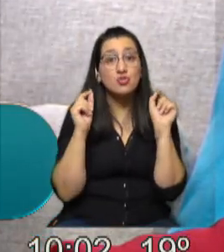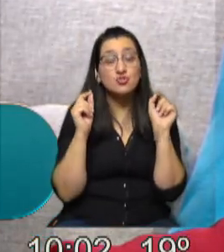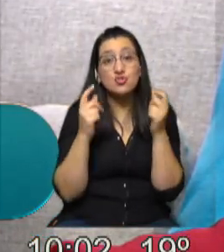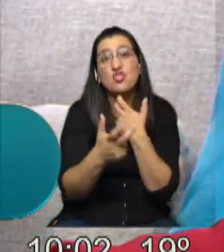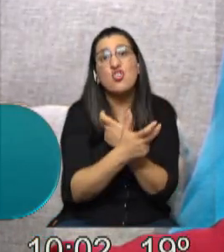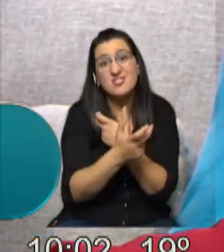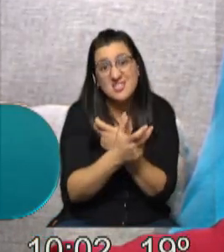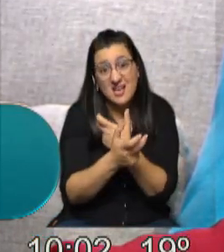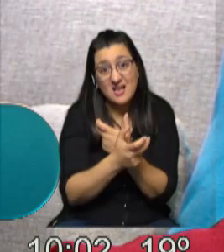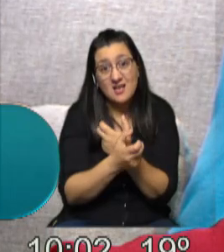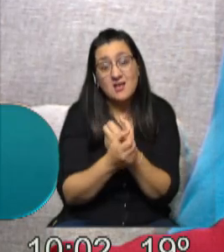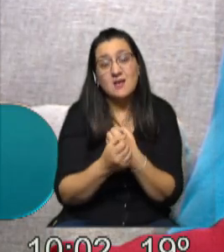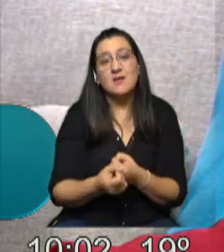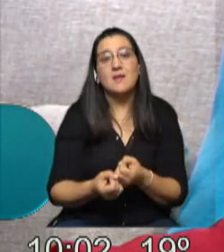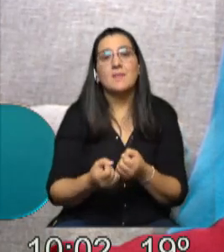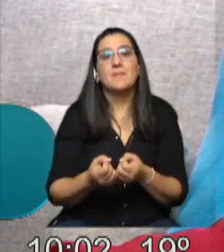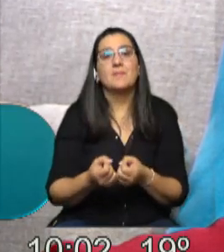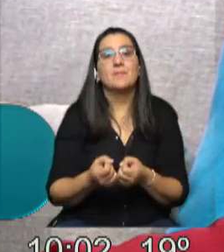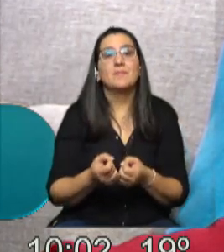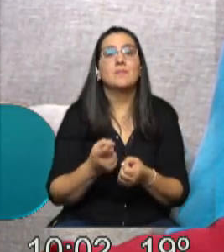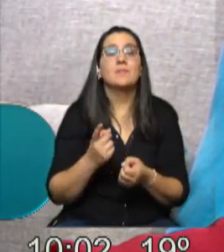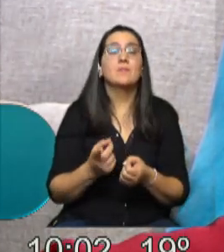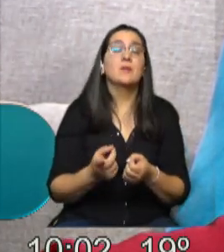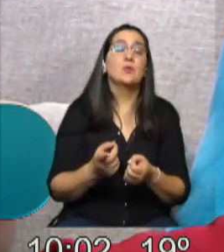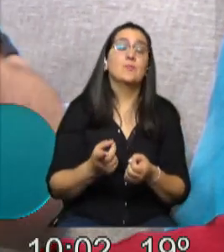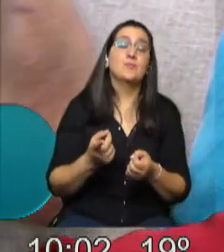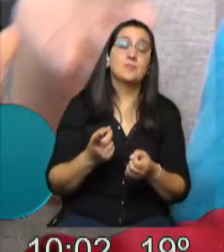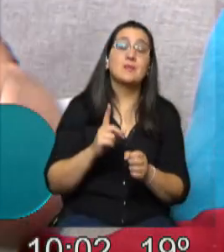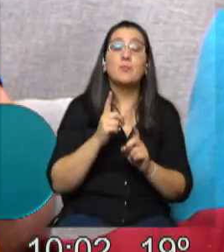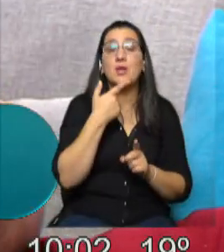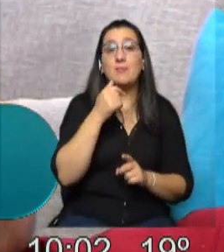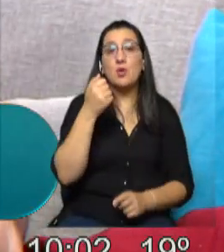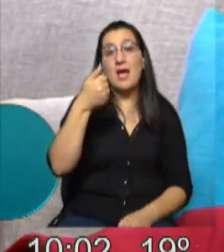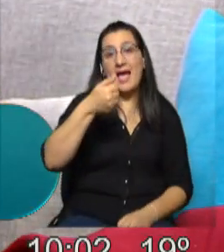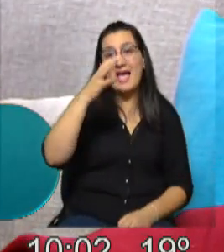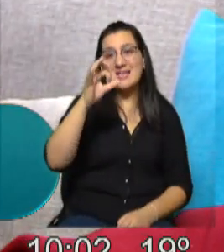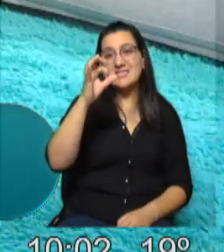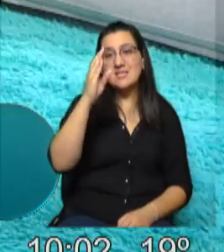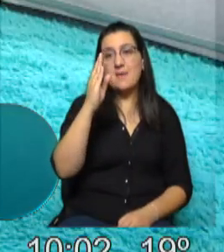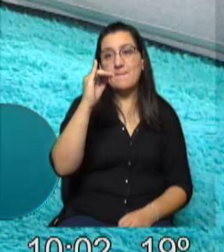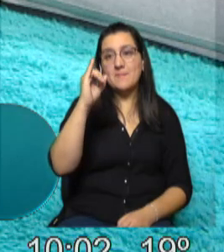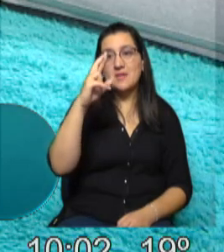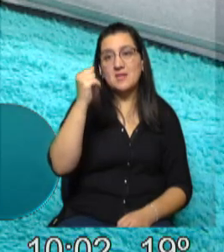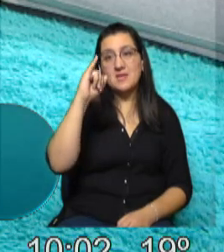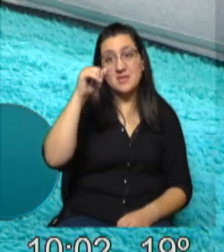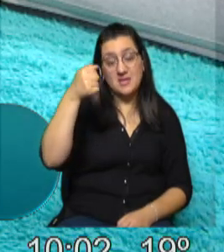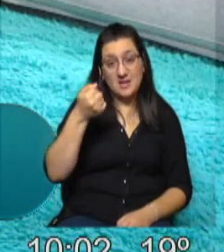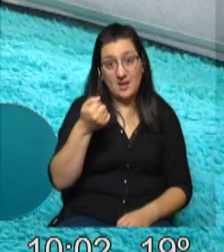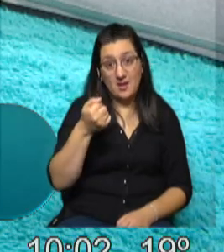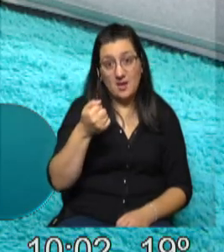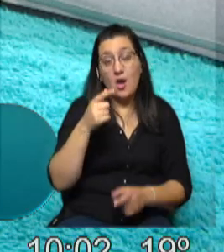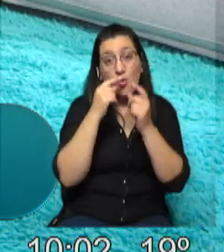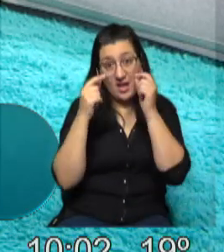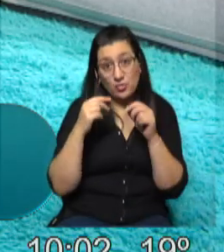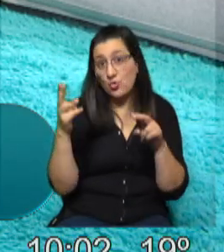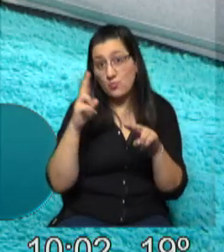Está bueno saber. Por realidad las tenemos en casa, pero más allá de eso, en esto de las farmacologías, la aspirina, dos aspirinas más o menos en un gato también lo